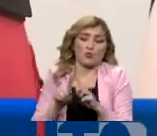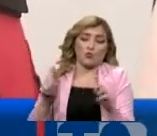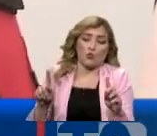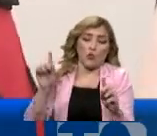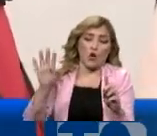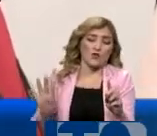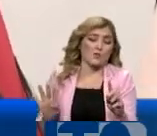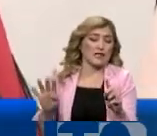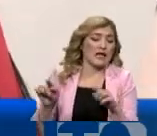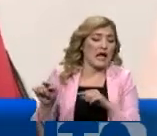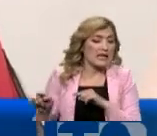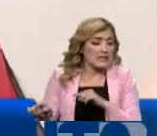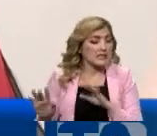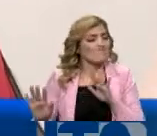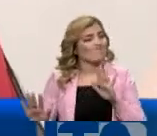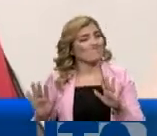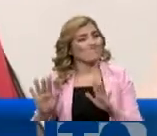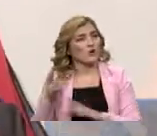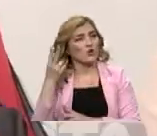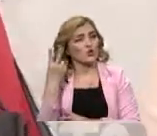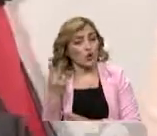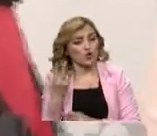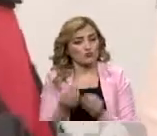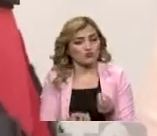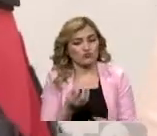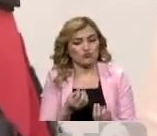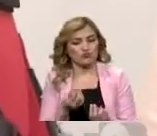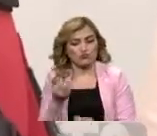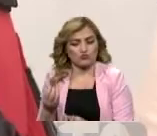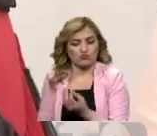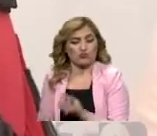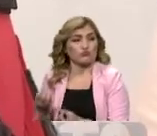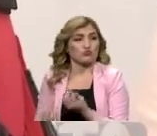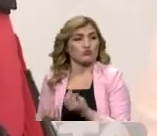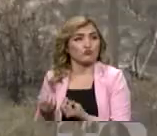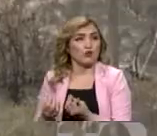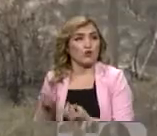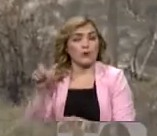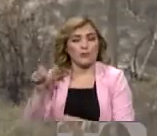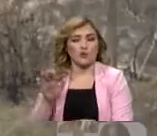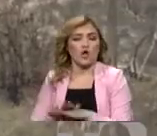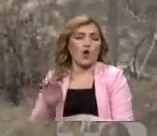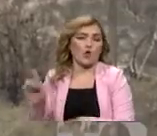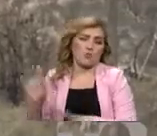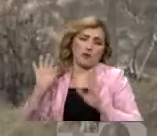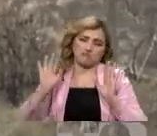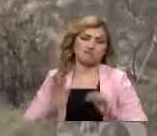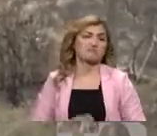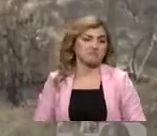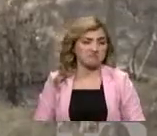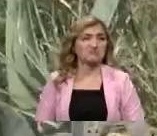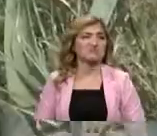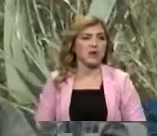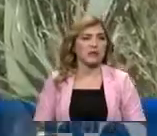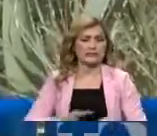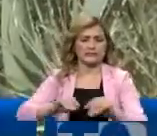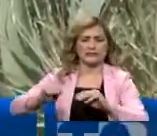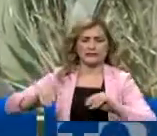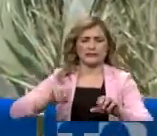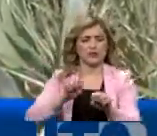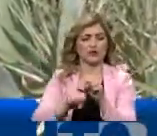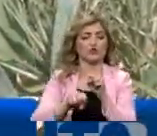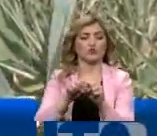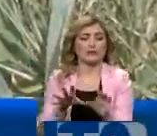4 metros cuadrados donde se generaron 2 focos de fuego. De hecho, el incendio fue provocado. Por la gran dimensión de terreno afectado,